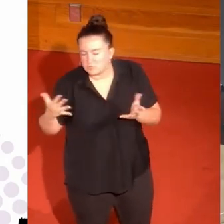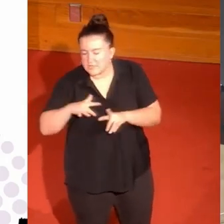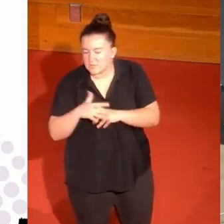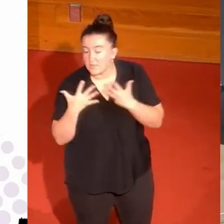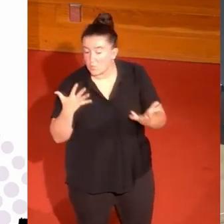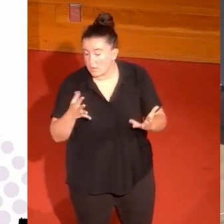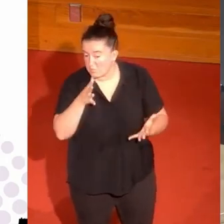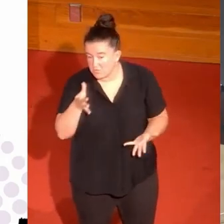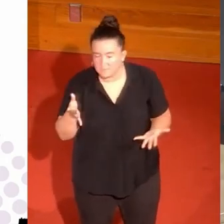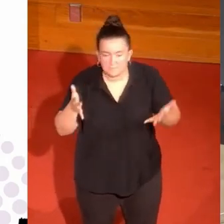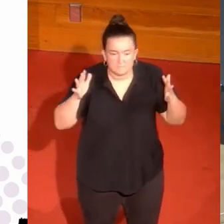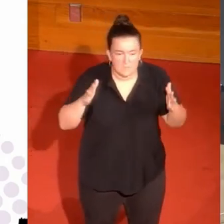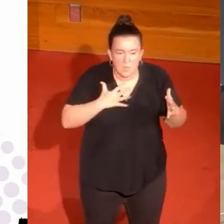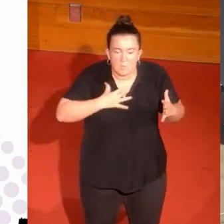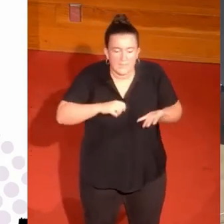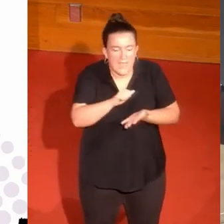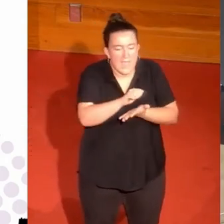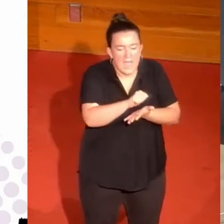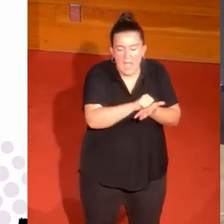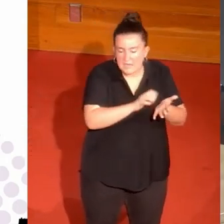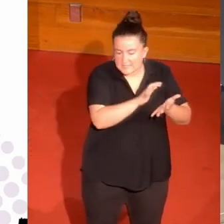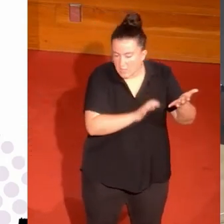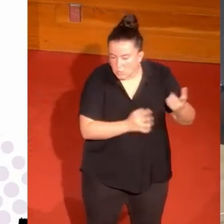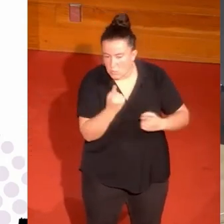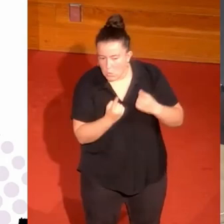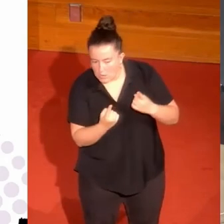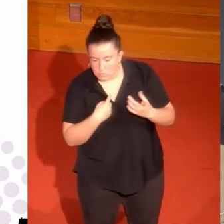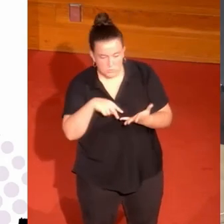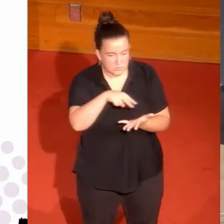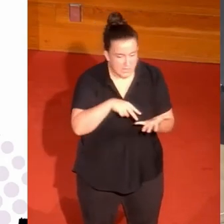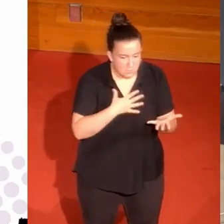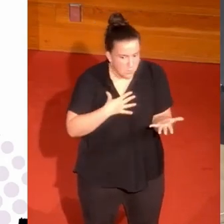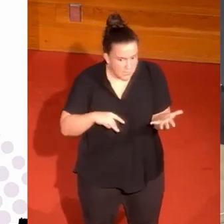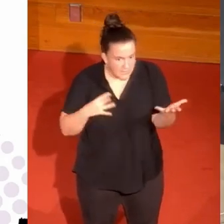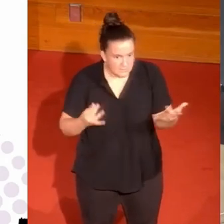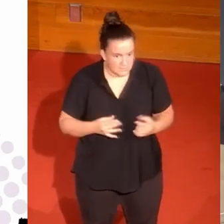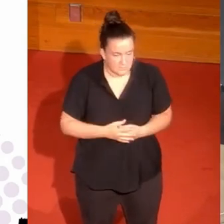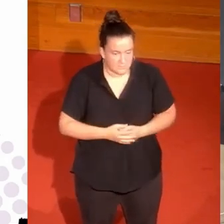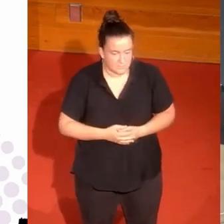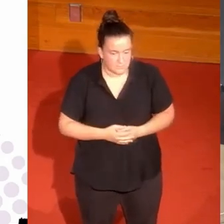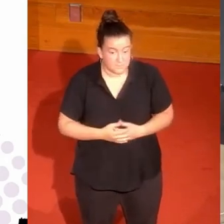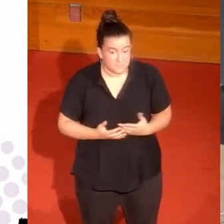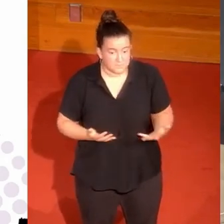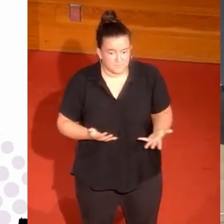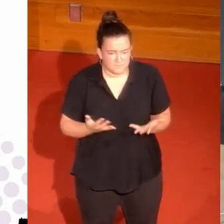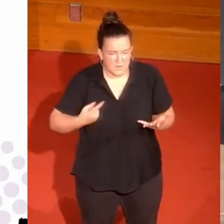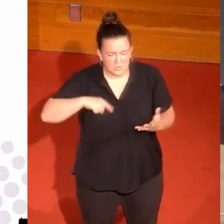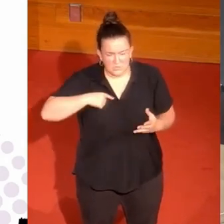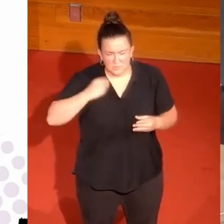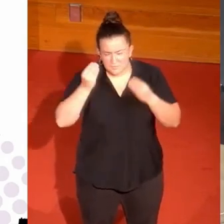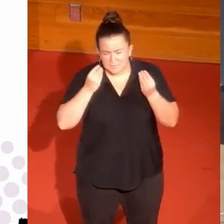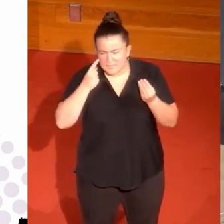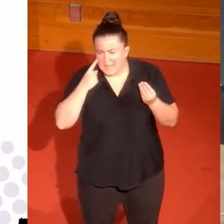artículos A lo mejor que pues que se pueden leer en algunos medios que que leemos nosotras no pues nos preguntábamos